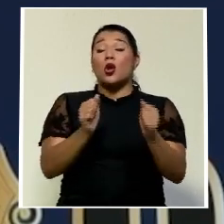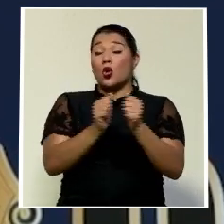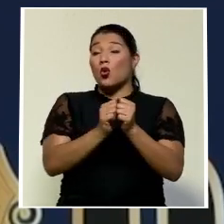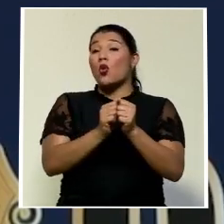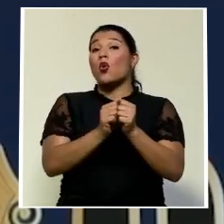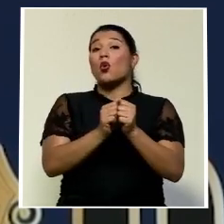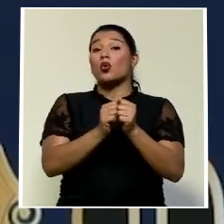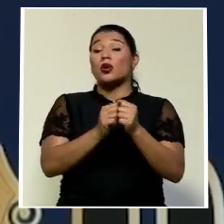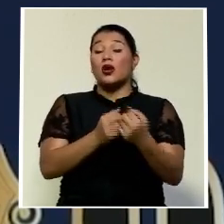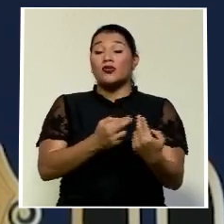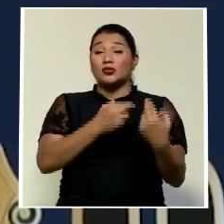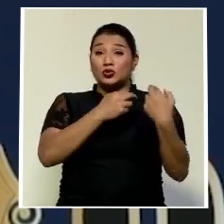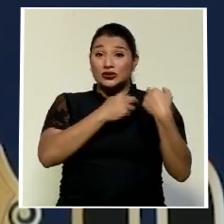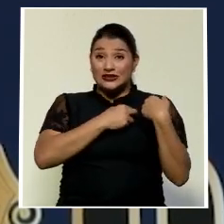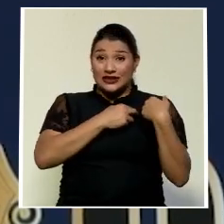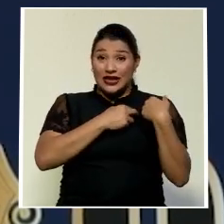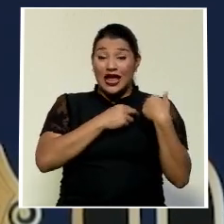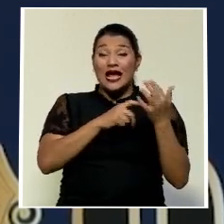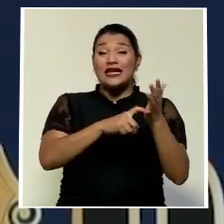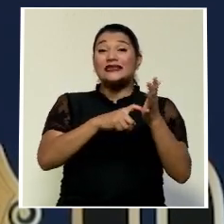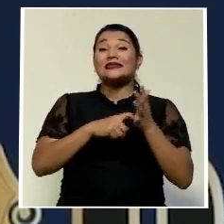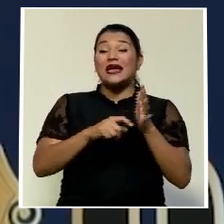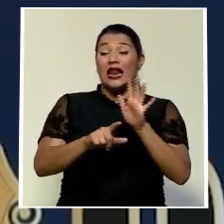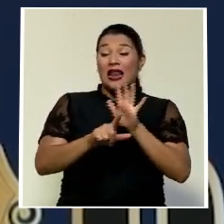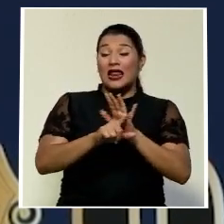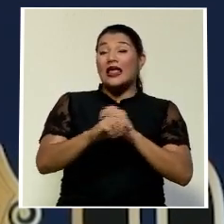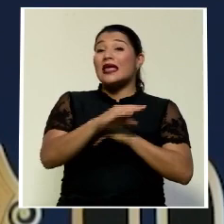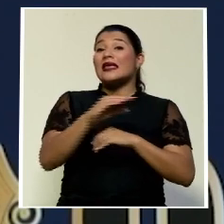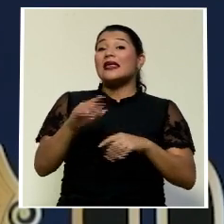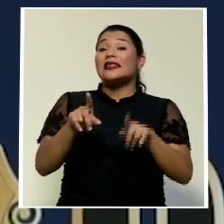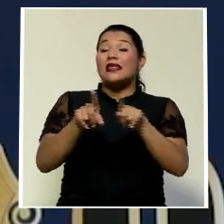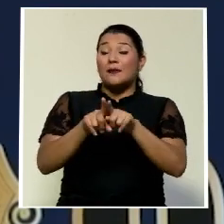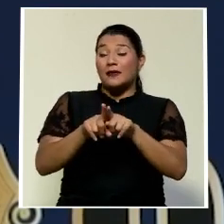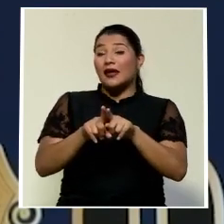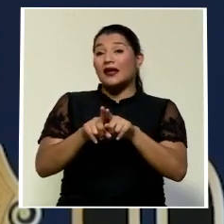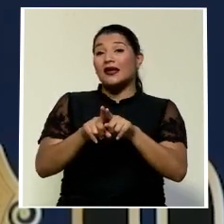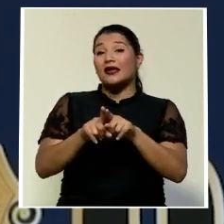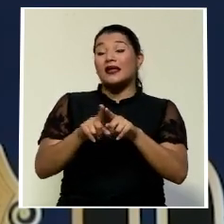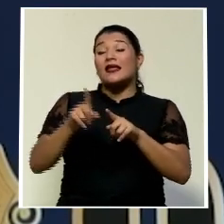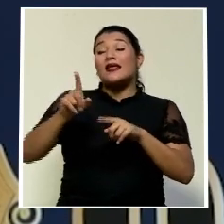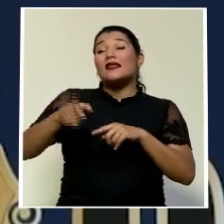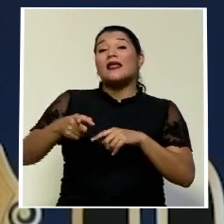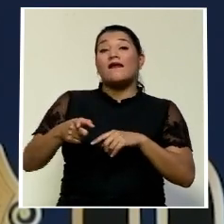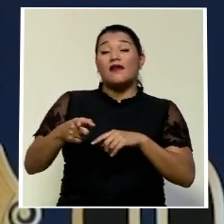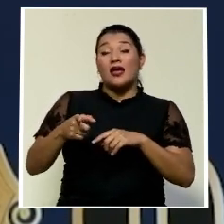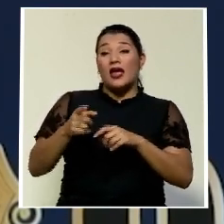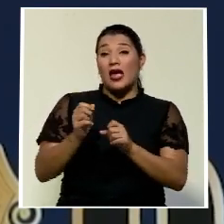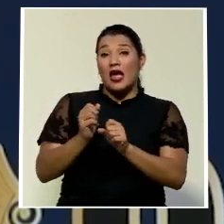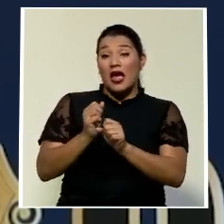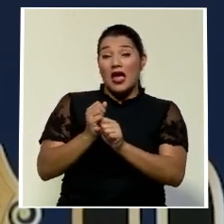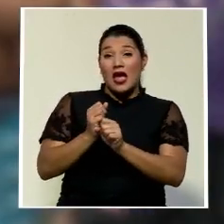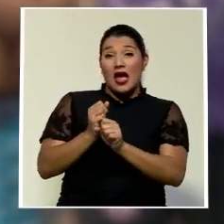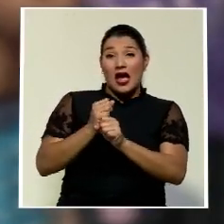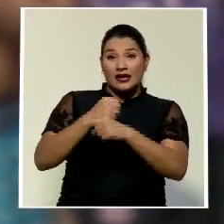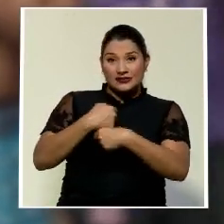ley le exige y que además debe ejecutar como órgano del sector público. El próximo